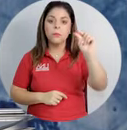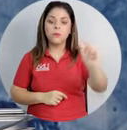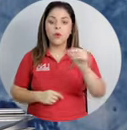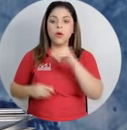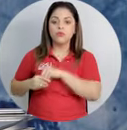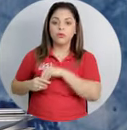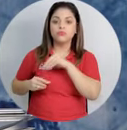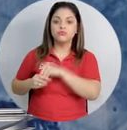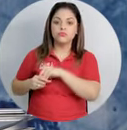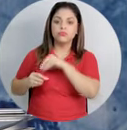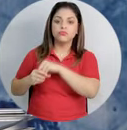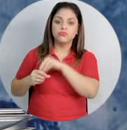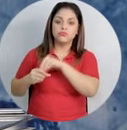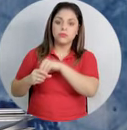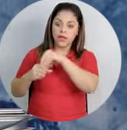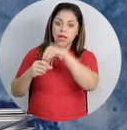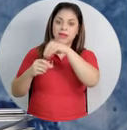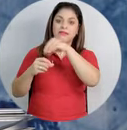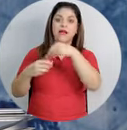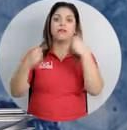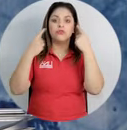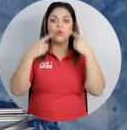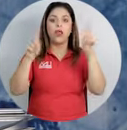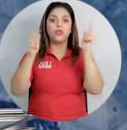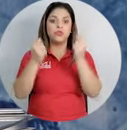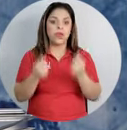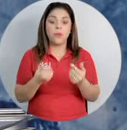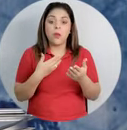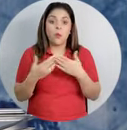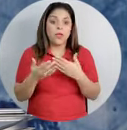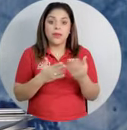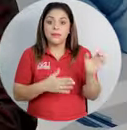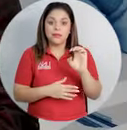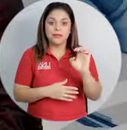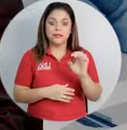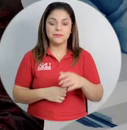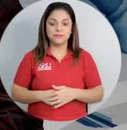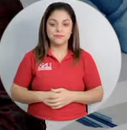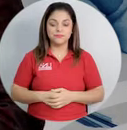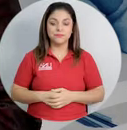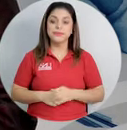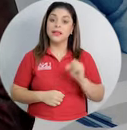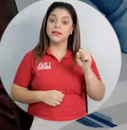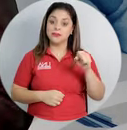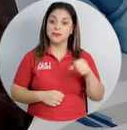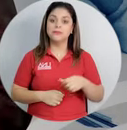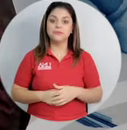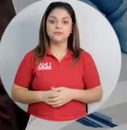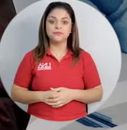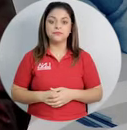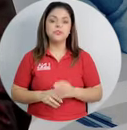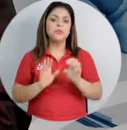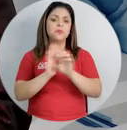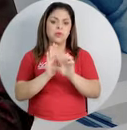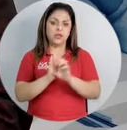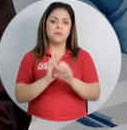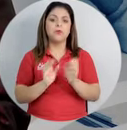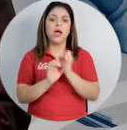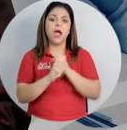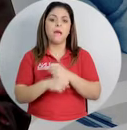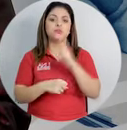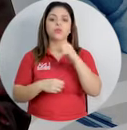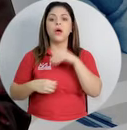va ahorrando, pues va generando un capital que tiene ahí para cualquier eventualidad. Definitivamente. veámoslo, hagamos un